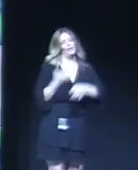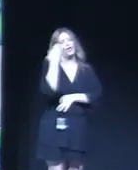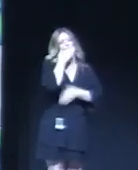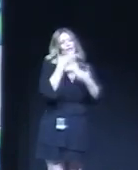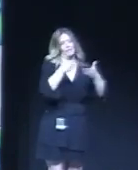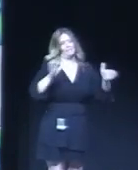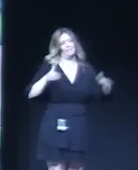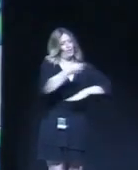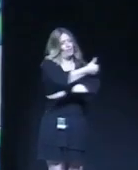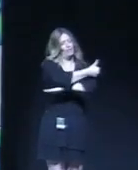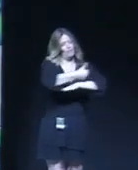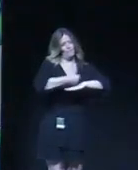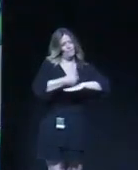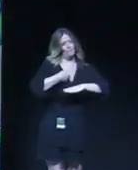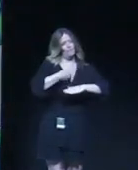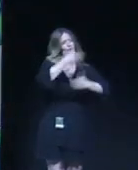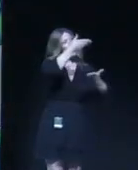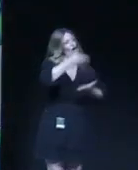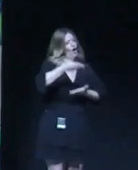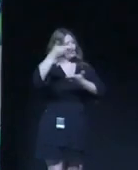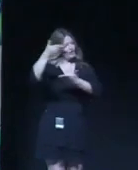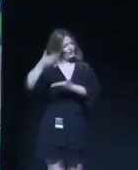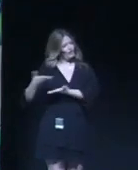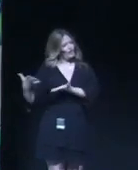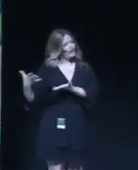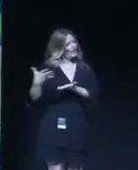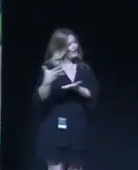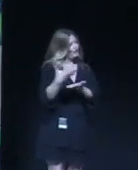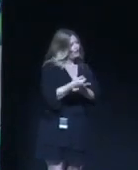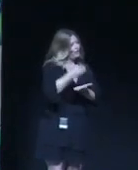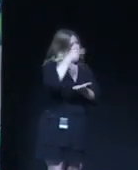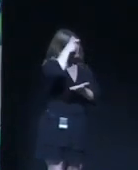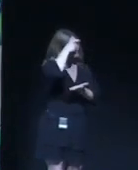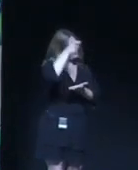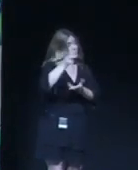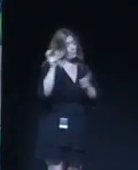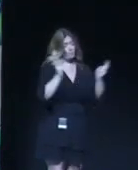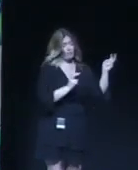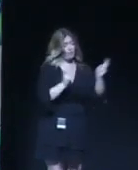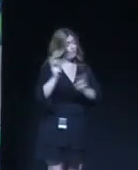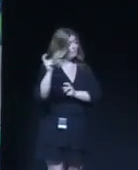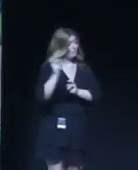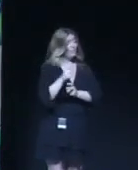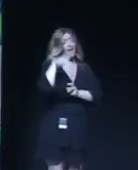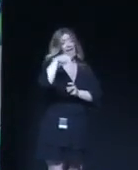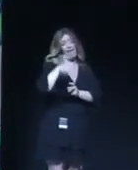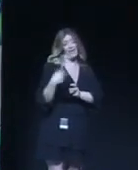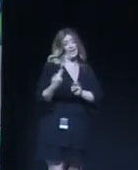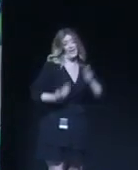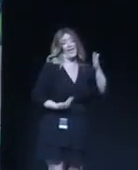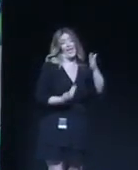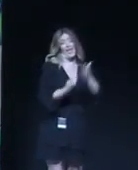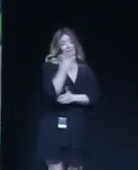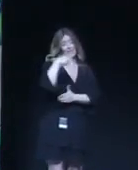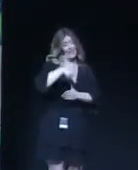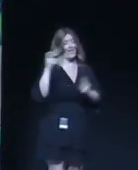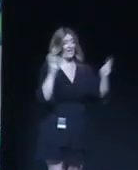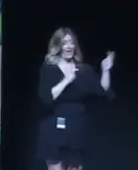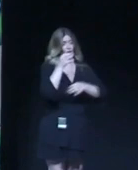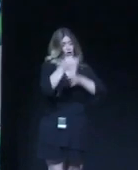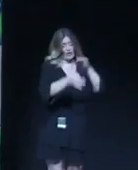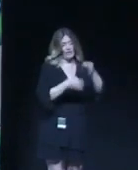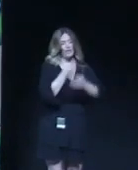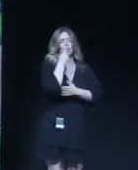Ciudadanía. Ongi etorri izan zaitezte herritartasunareko eskola irekiaren ekitaldi berri honetara. Hoy vamos